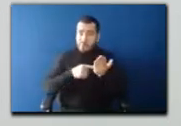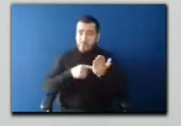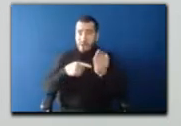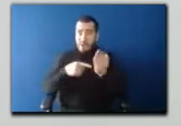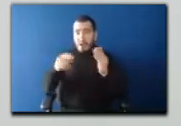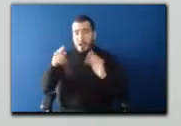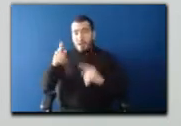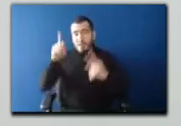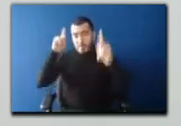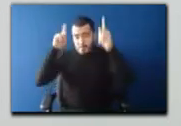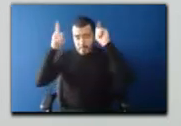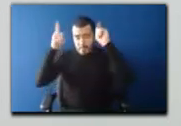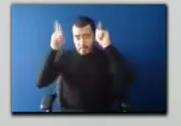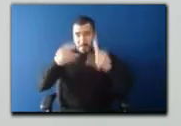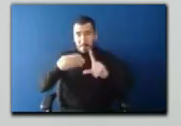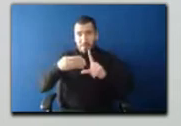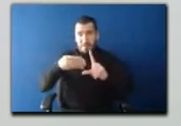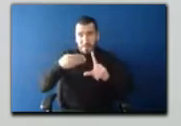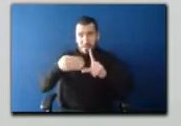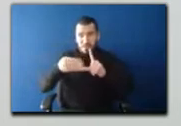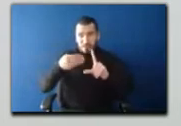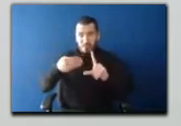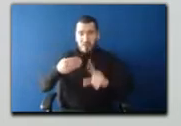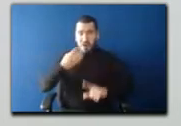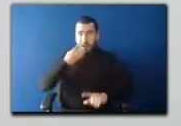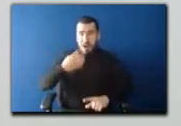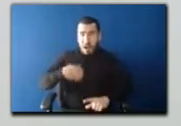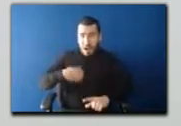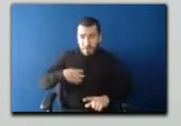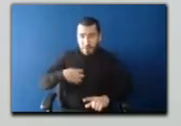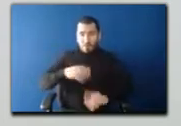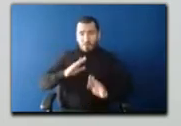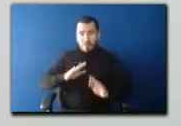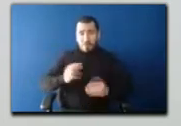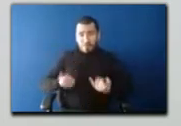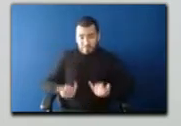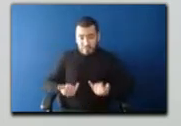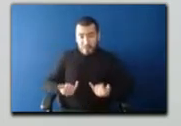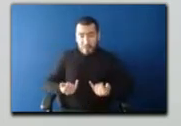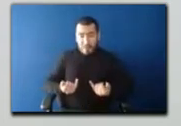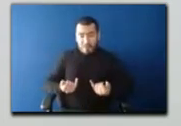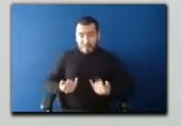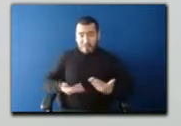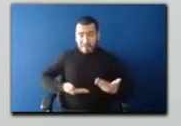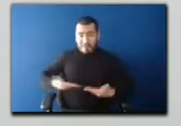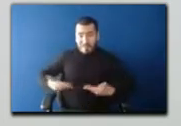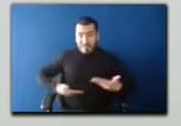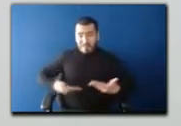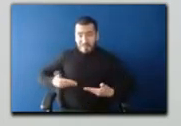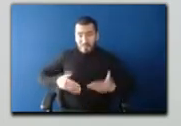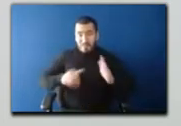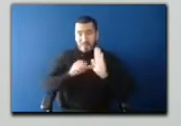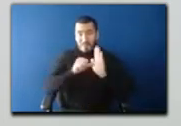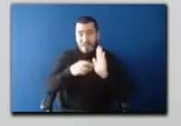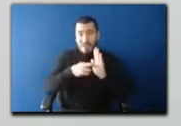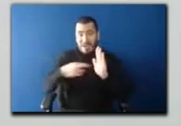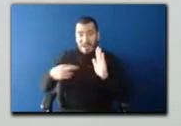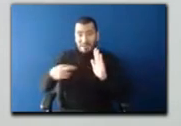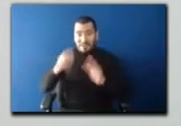de Microsoft, de un momento decidieron abramos. Entonces, hoy las tiendas de aplicaciones de los teléfonos móviles o los dispositivos móviles